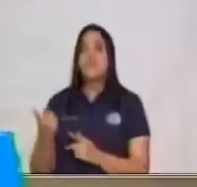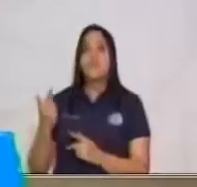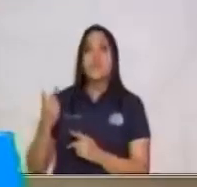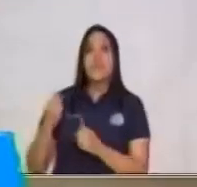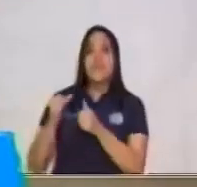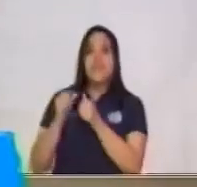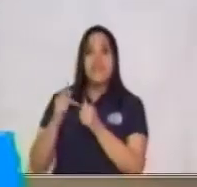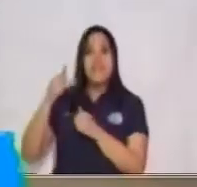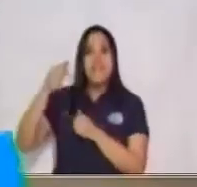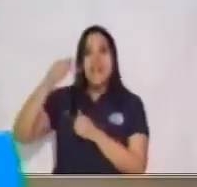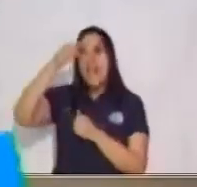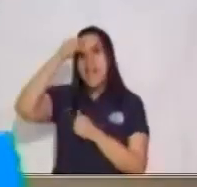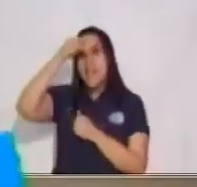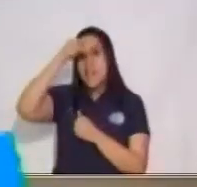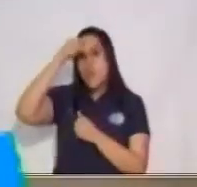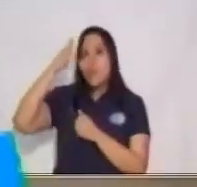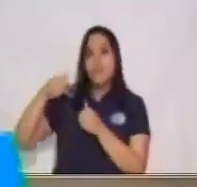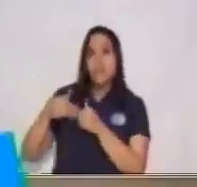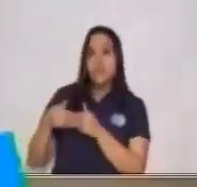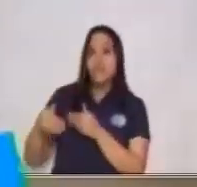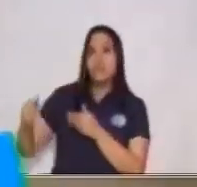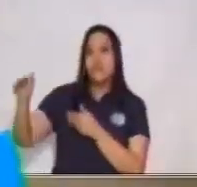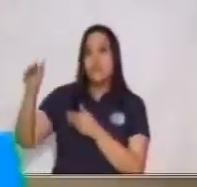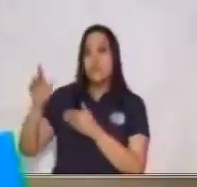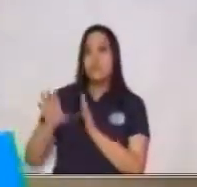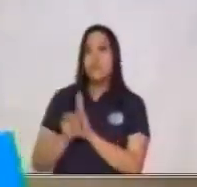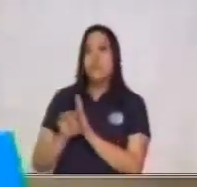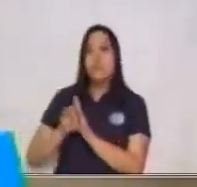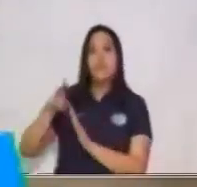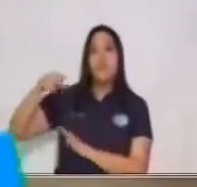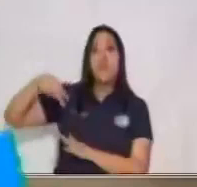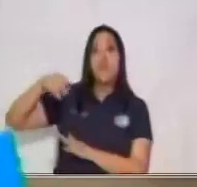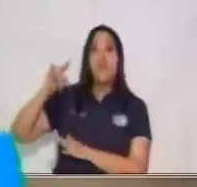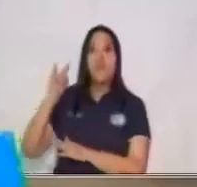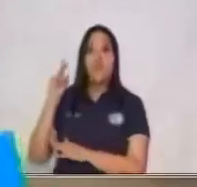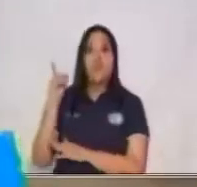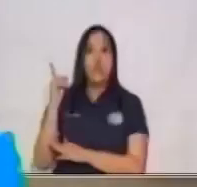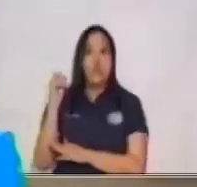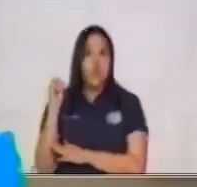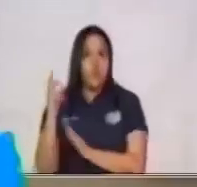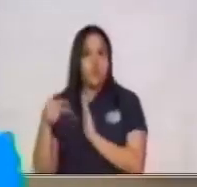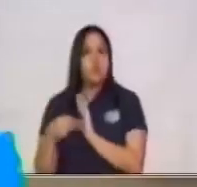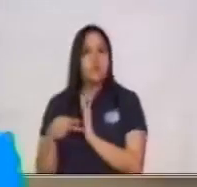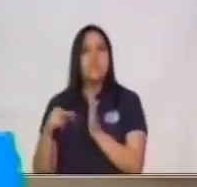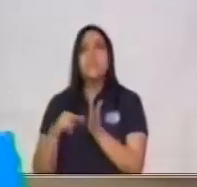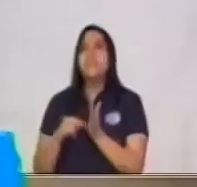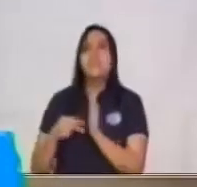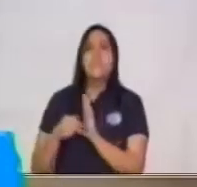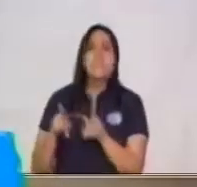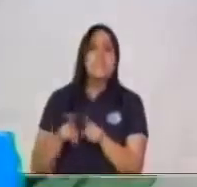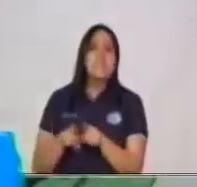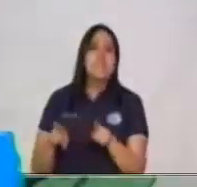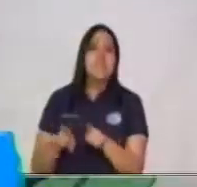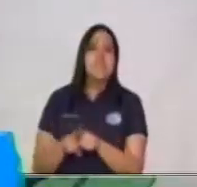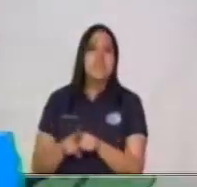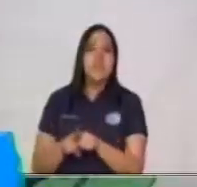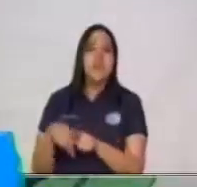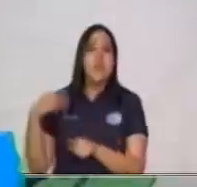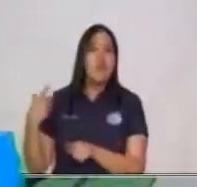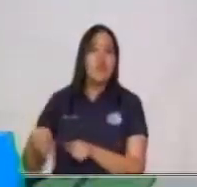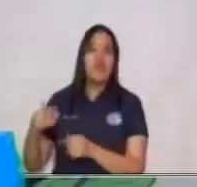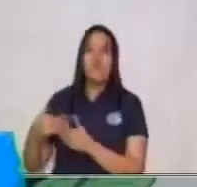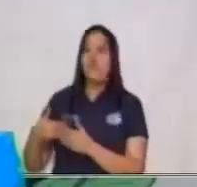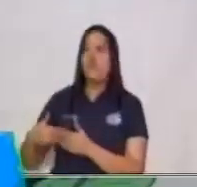y kilómetros por hora o millas por hora. Bien. Un nudo es igual, de manera